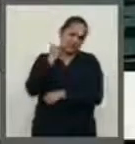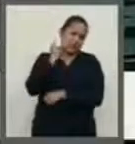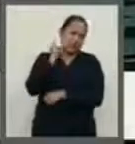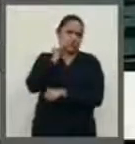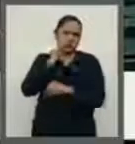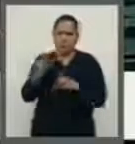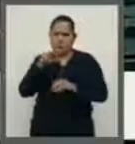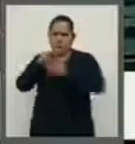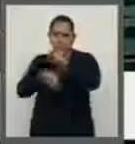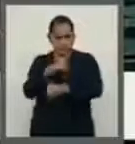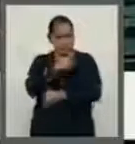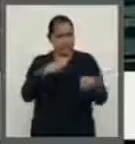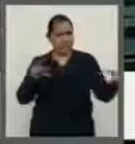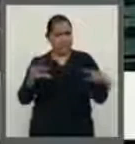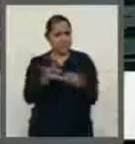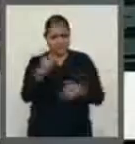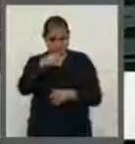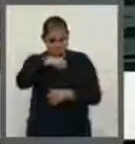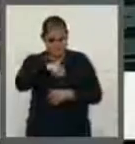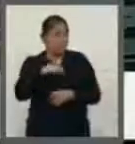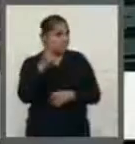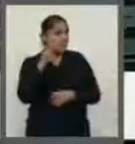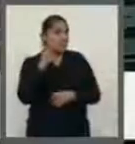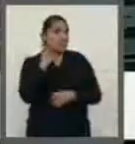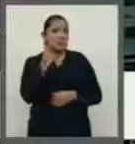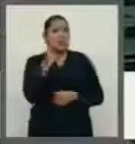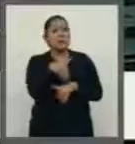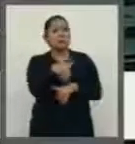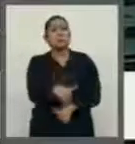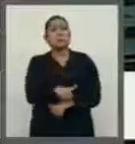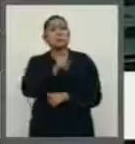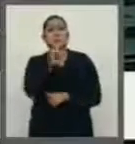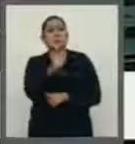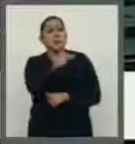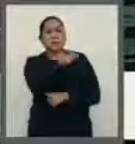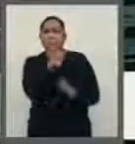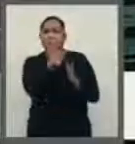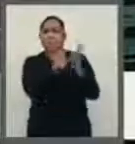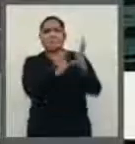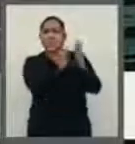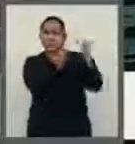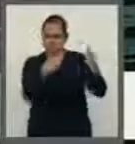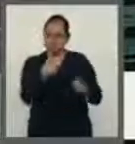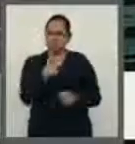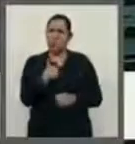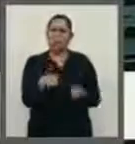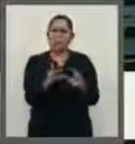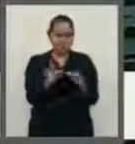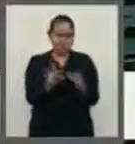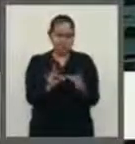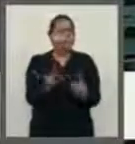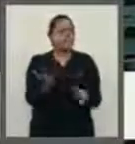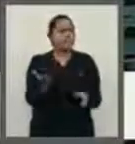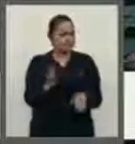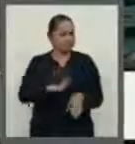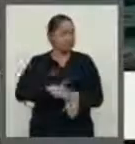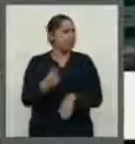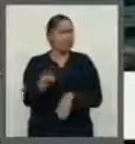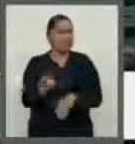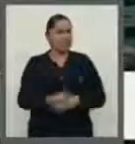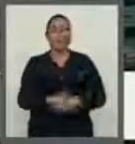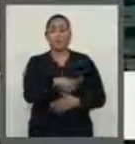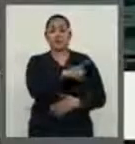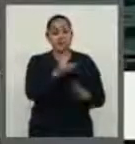esos principios constitucionales y con el mandato constitucional, y explicaré por qué. El artículo primero dice